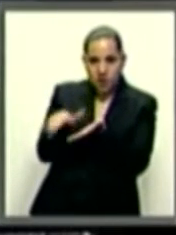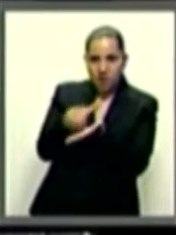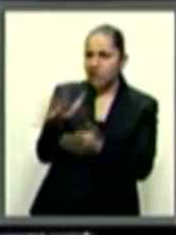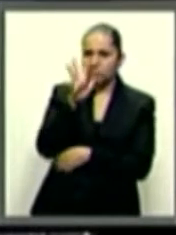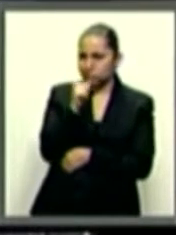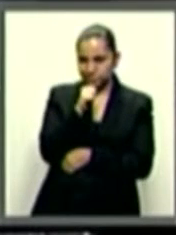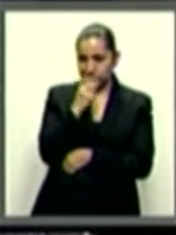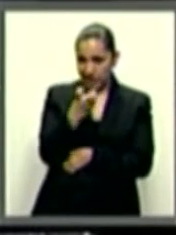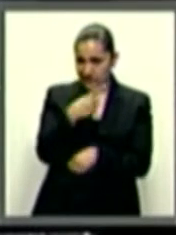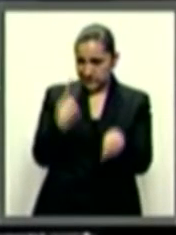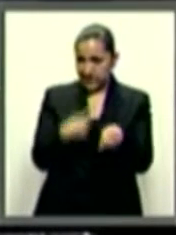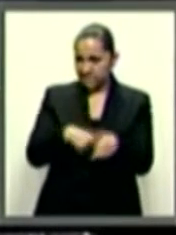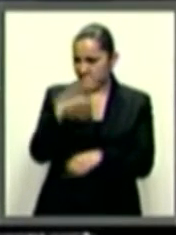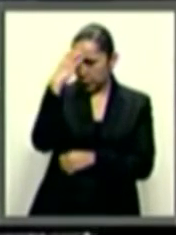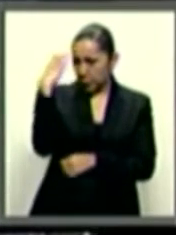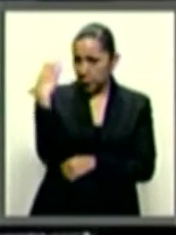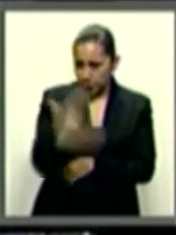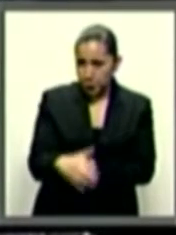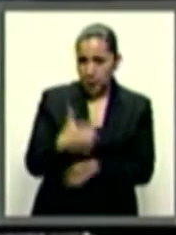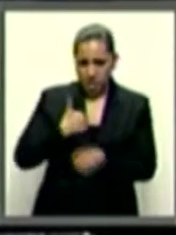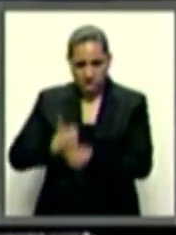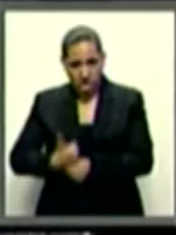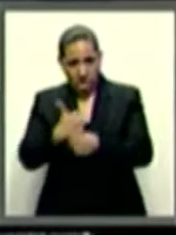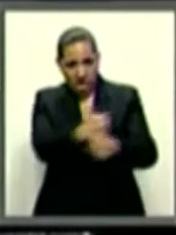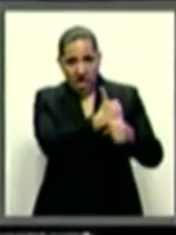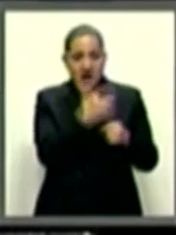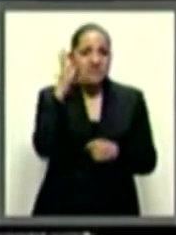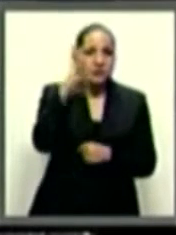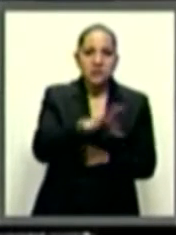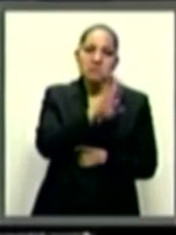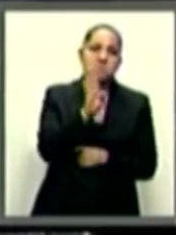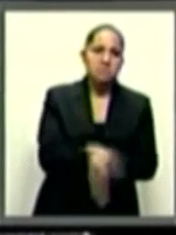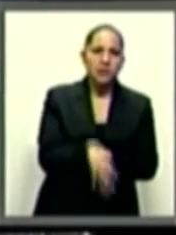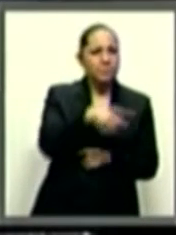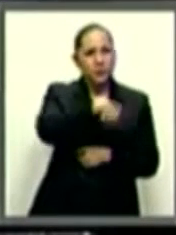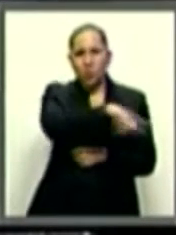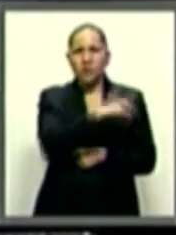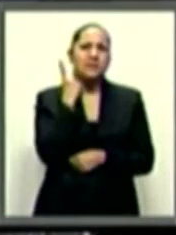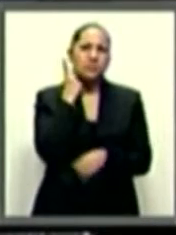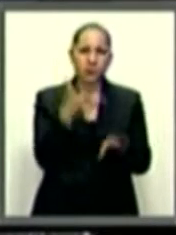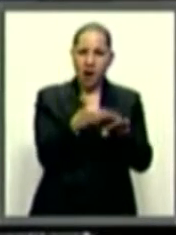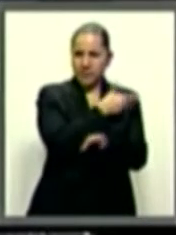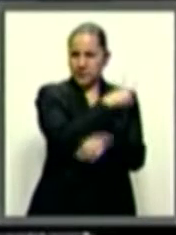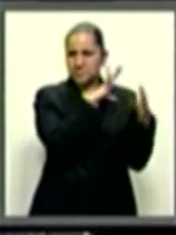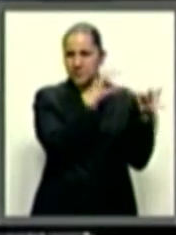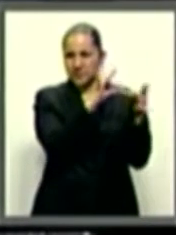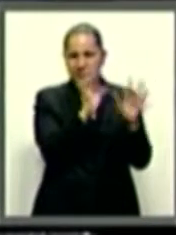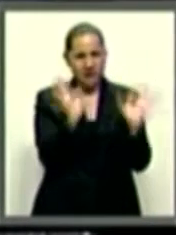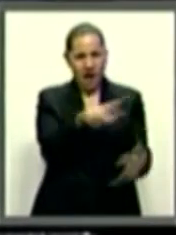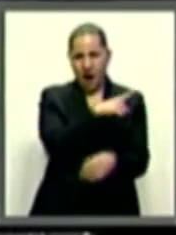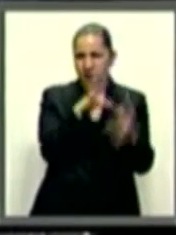catastrófica, lacerante, terminal. Las diputadas y los diputados que me han antecedido han sido puntuales. Rompe los